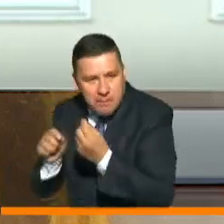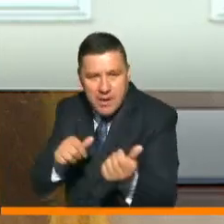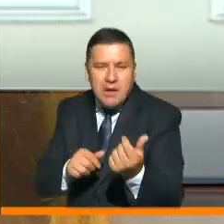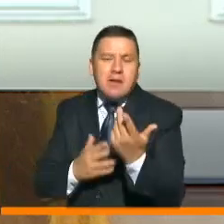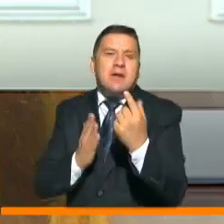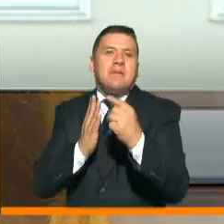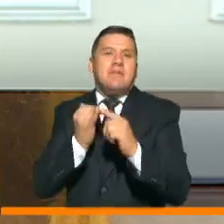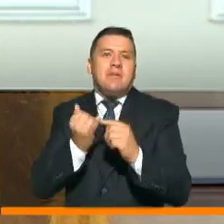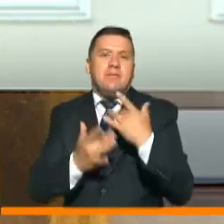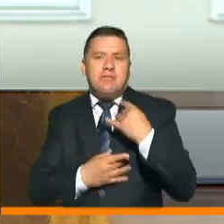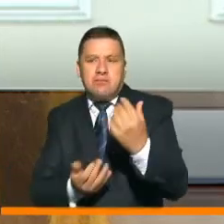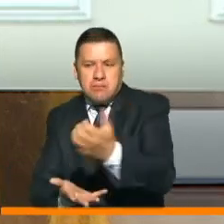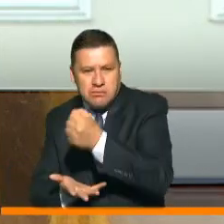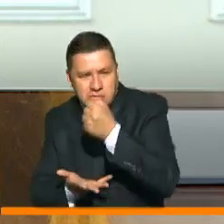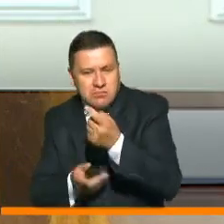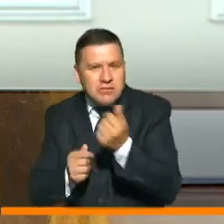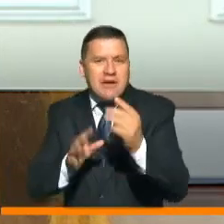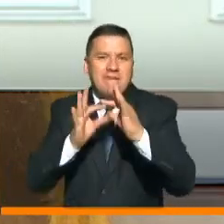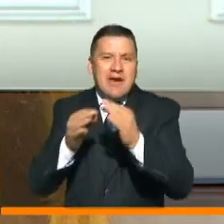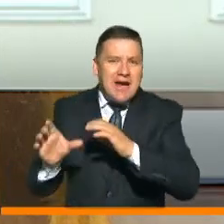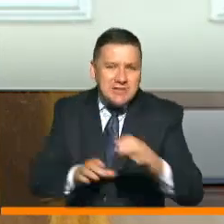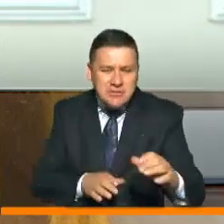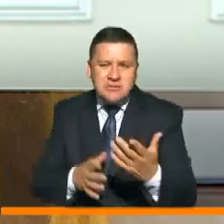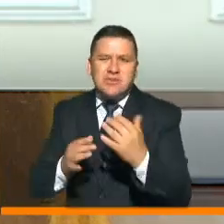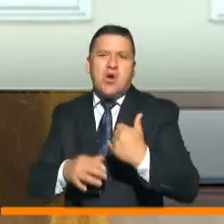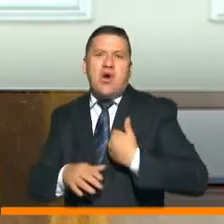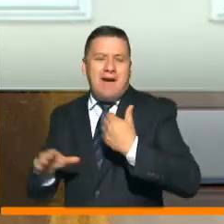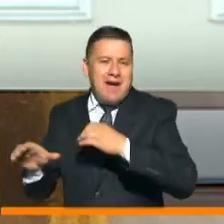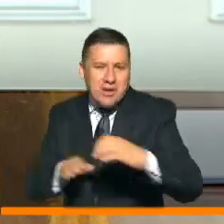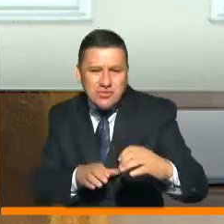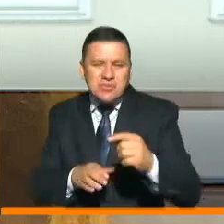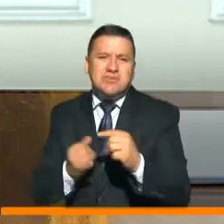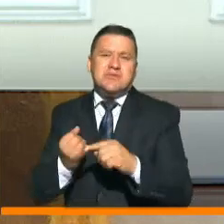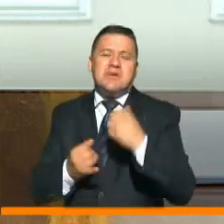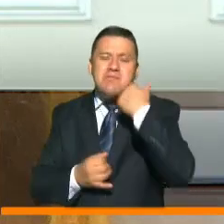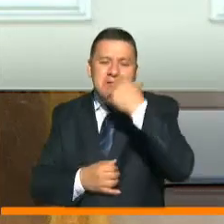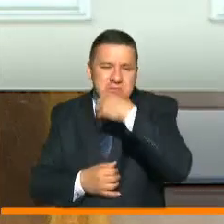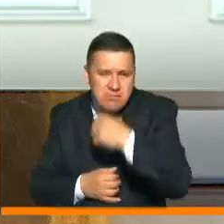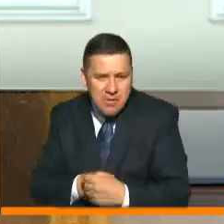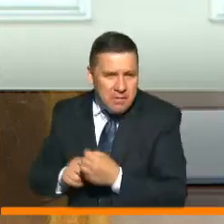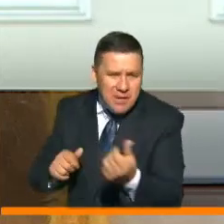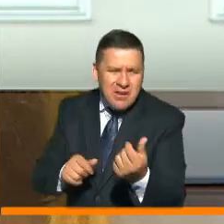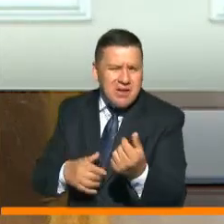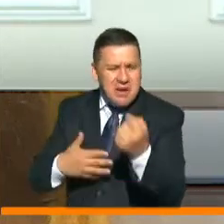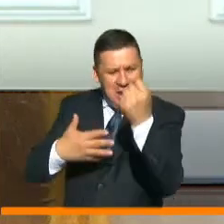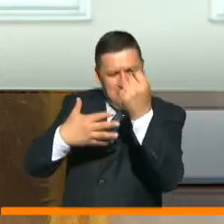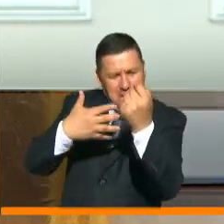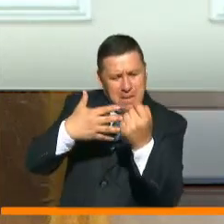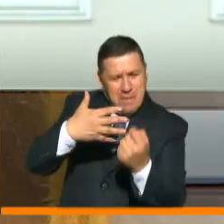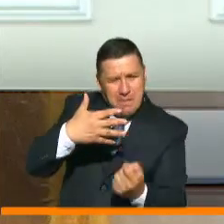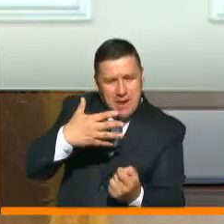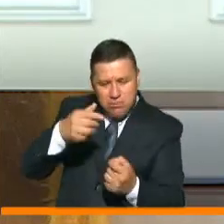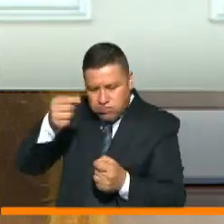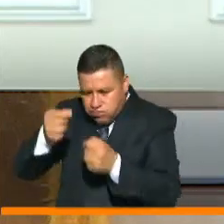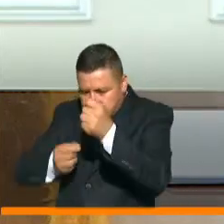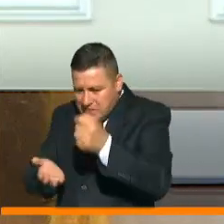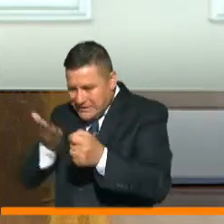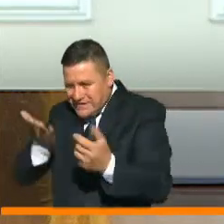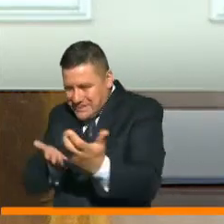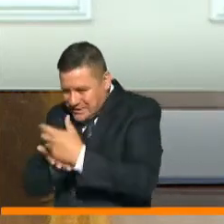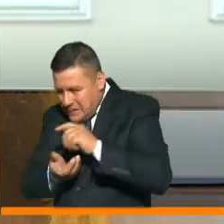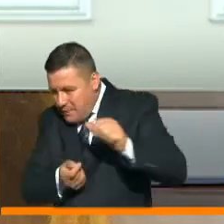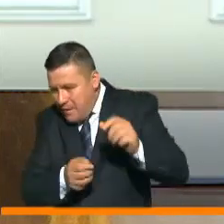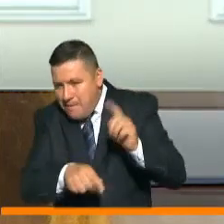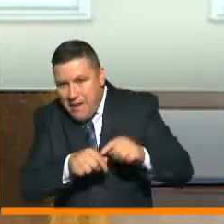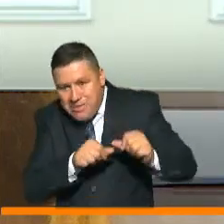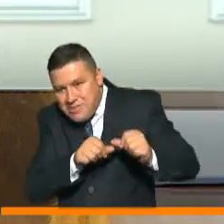los programas de ingreso solidario, familias en acción, jóvenes en acción, adulto mayor. Toda esta combinación de herramientas nos permiten a